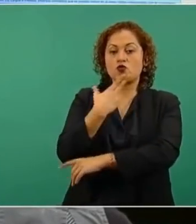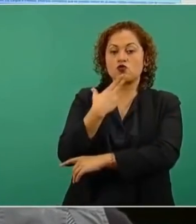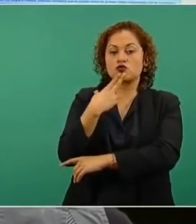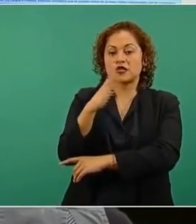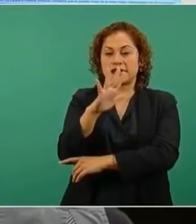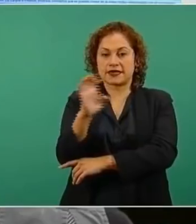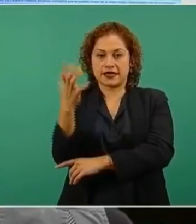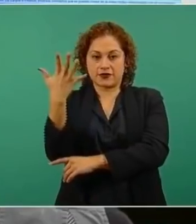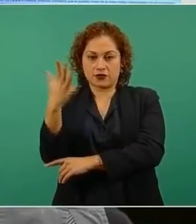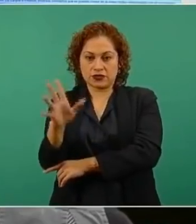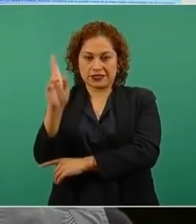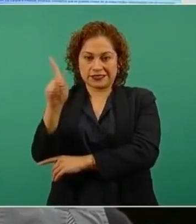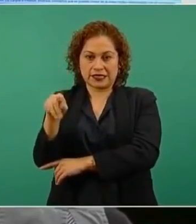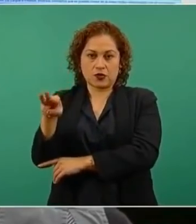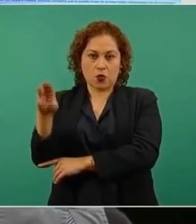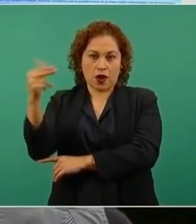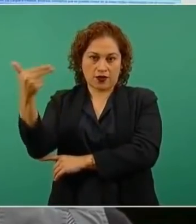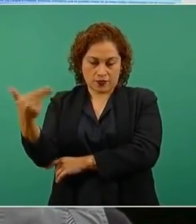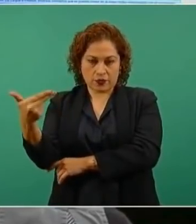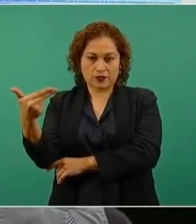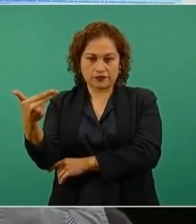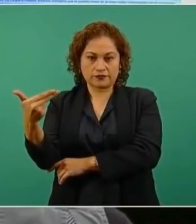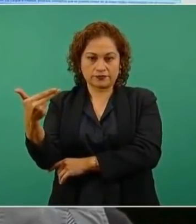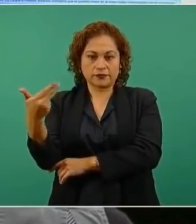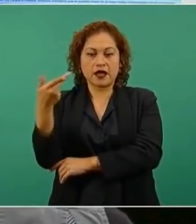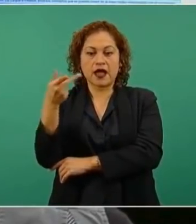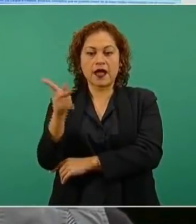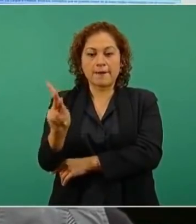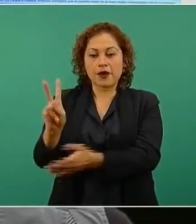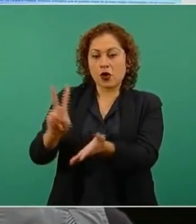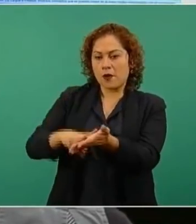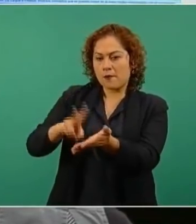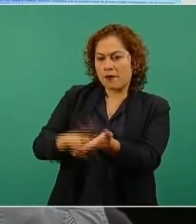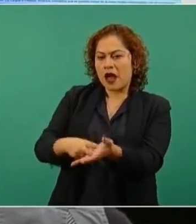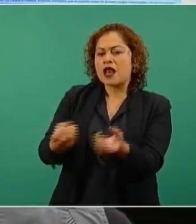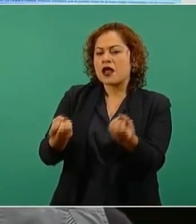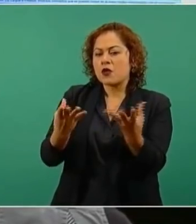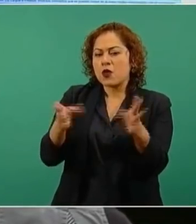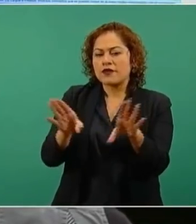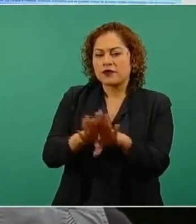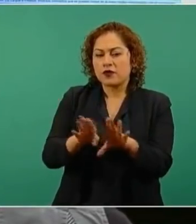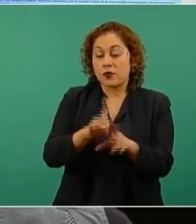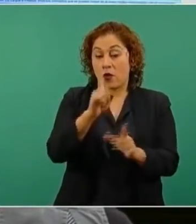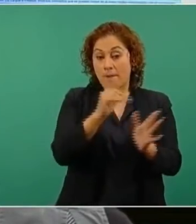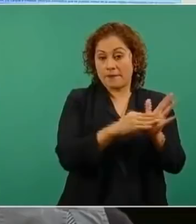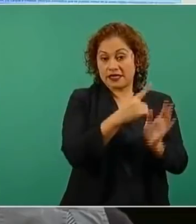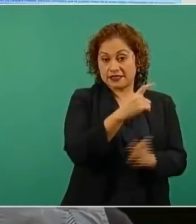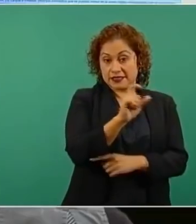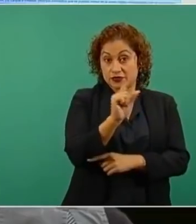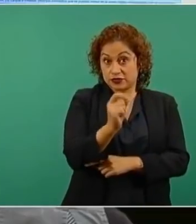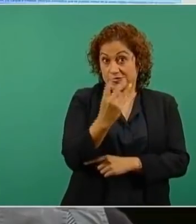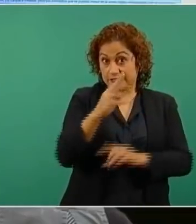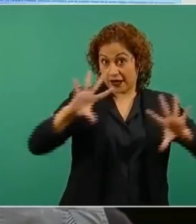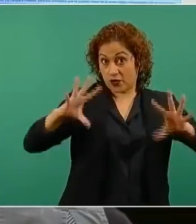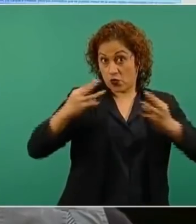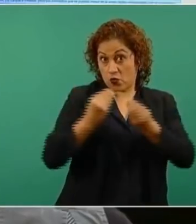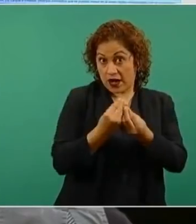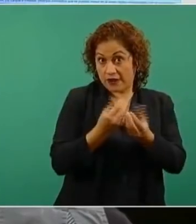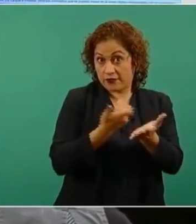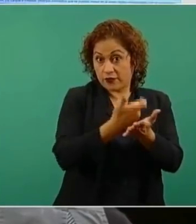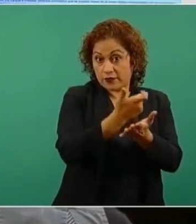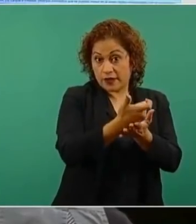aquí en el recibo. Entonces el precio unitario de la electricidad se saca así: los 1,174 que están en el recibo al total a